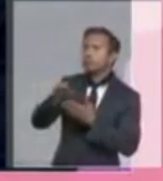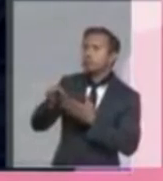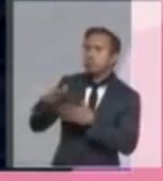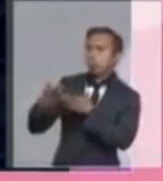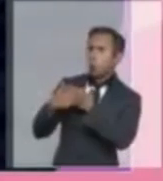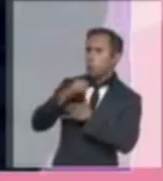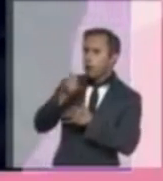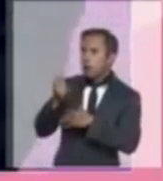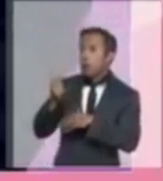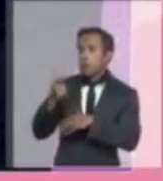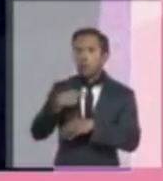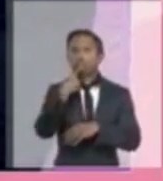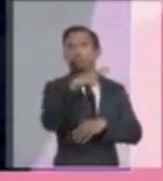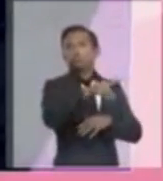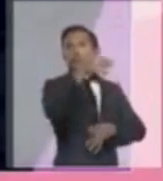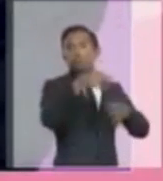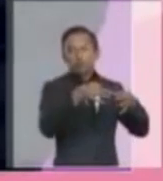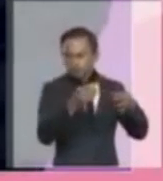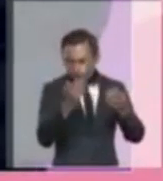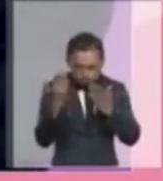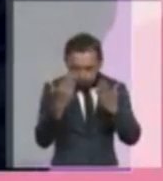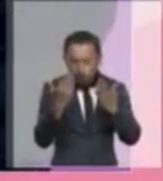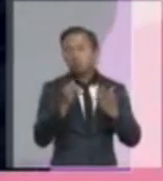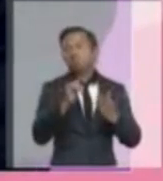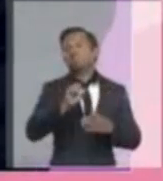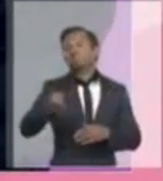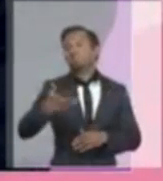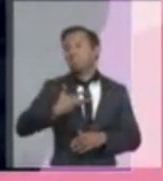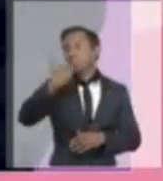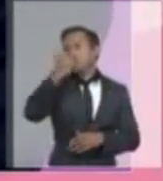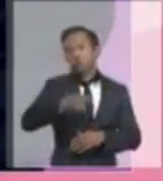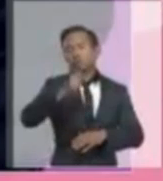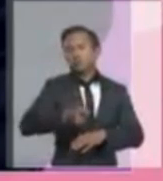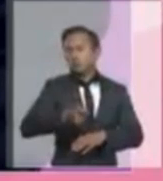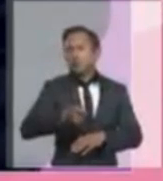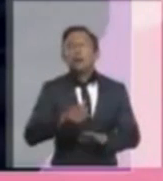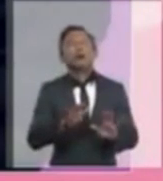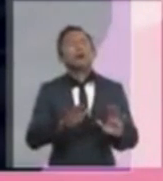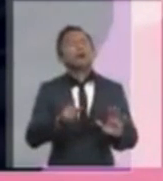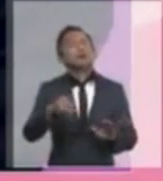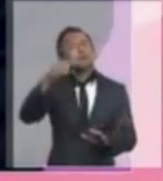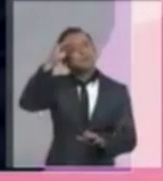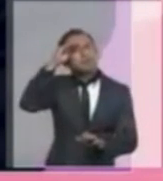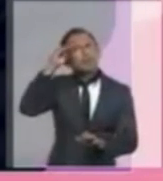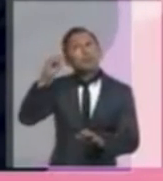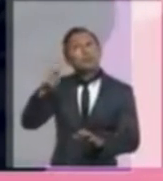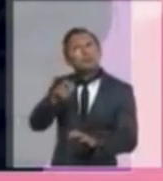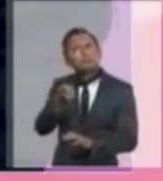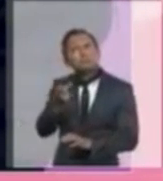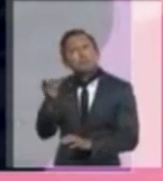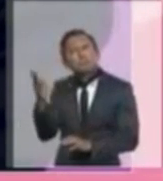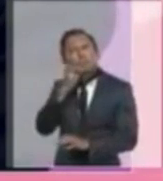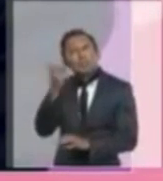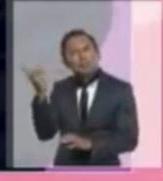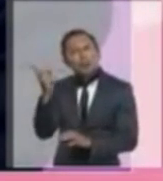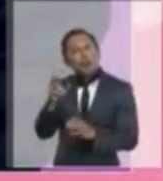nos dio la razón. Entonces, ¿usted considera que quienes presentaron apoyos simulados, quienes falsificaron